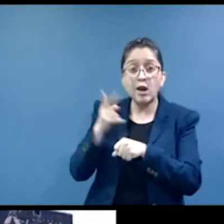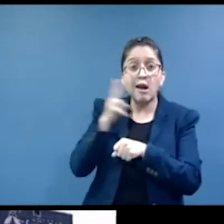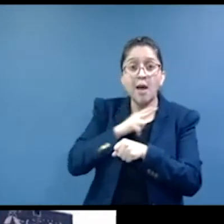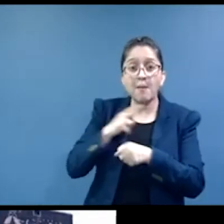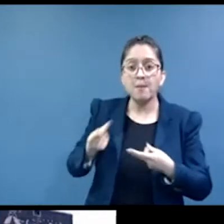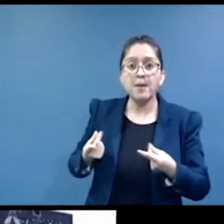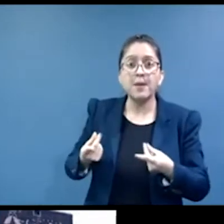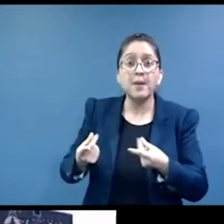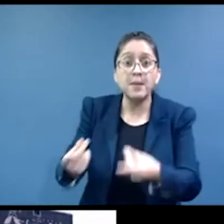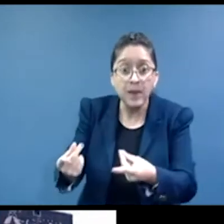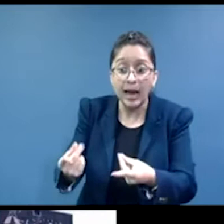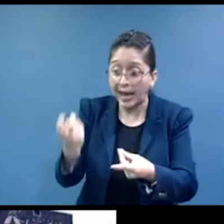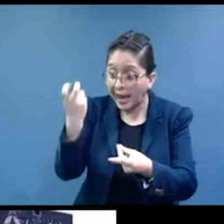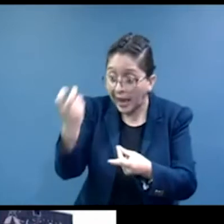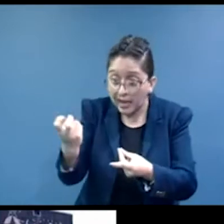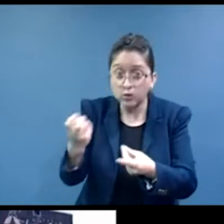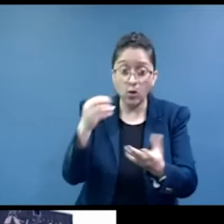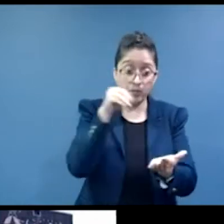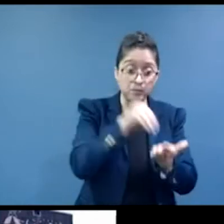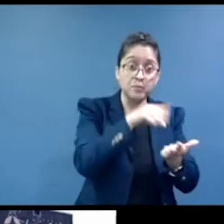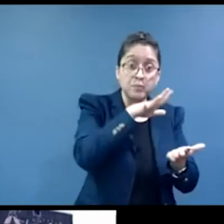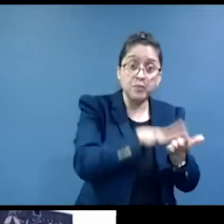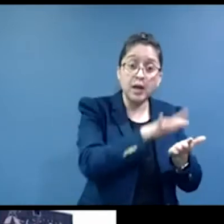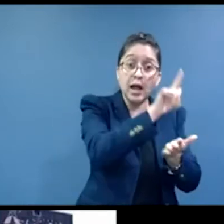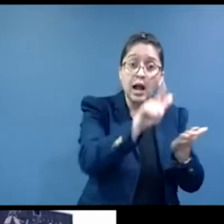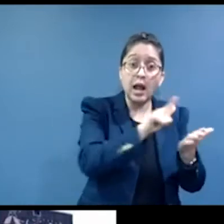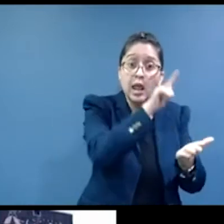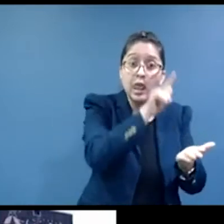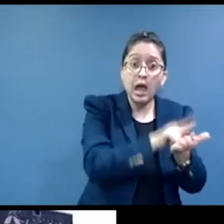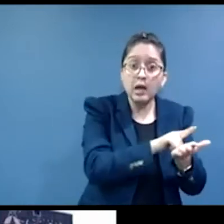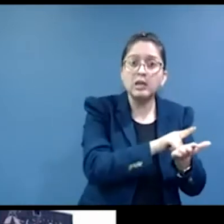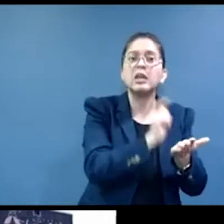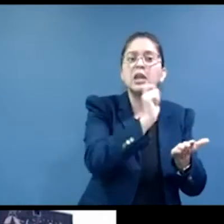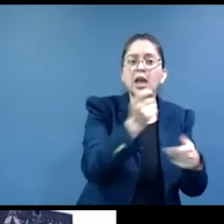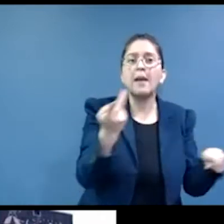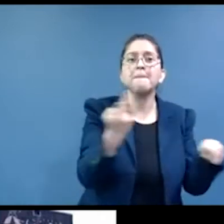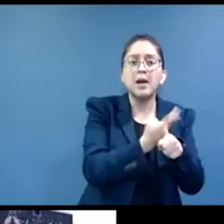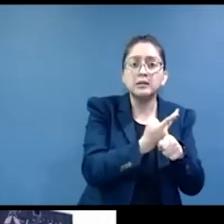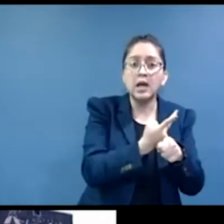ley ocasionaría que en poco tiempo se volvieran